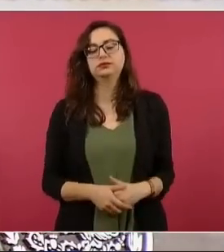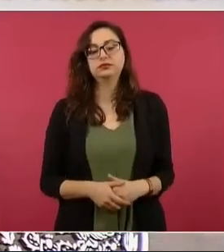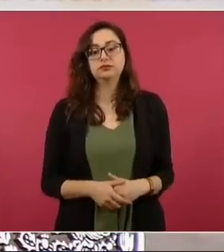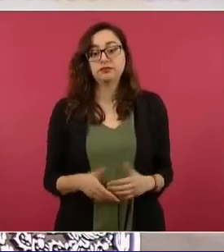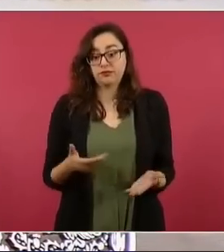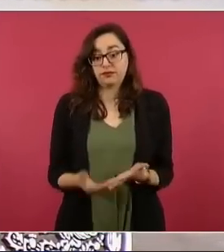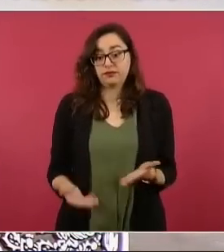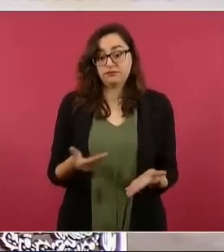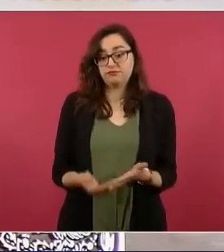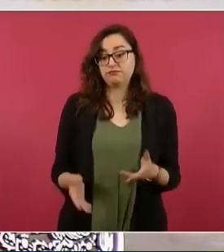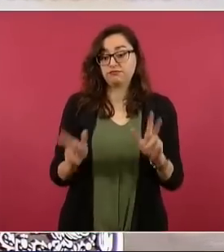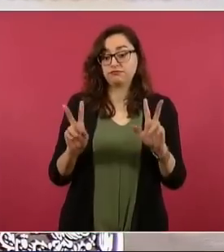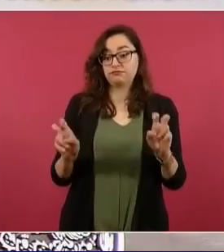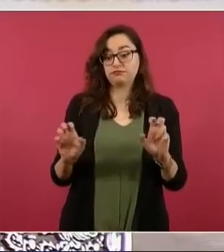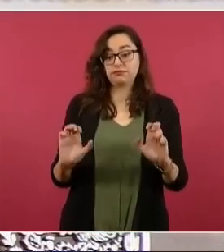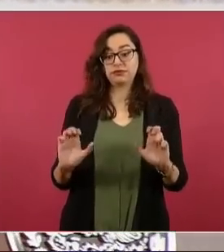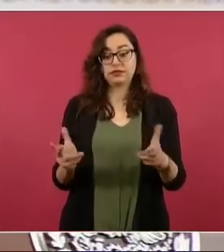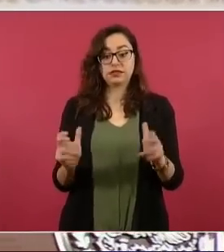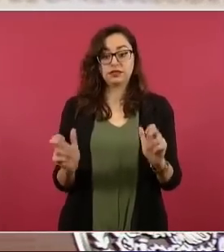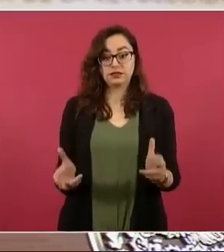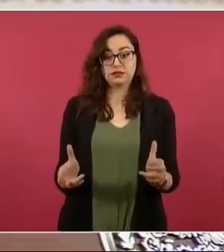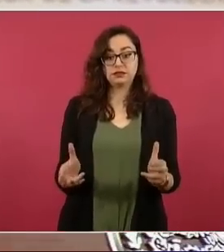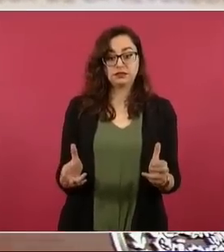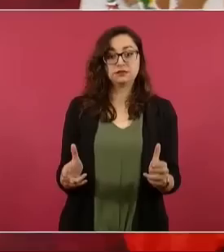con la ley